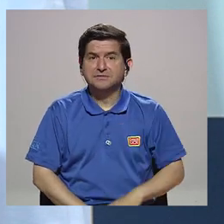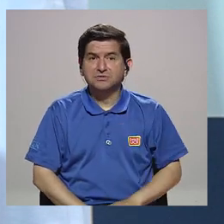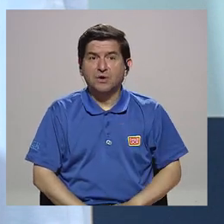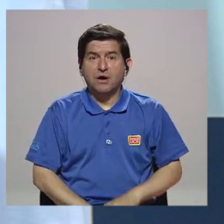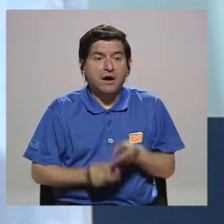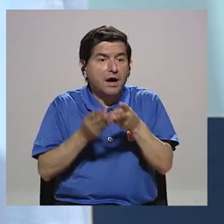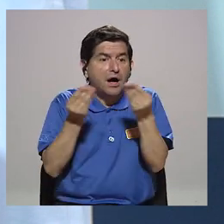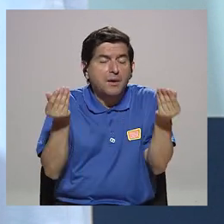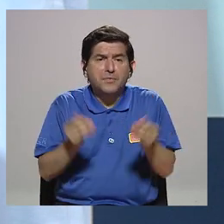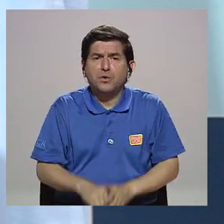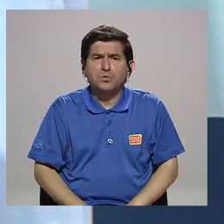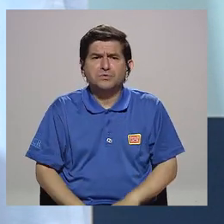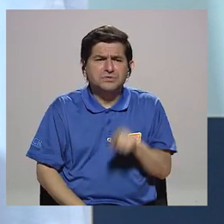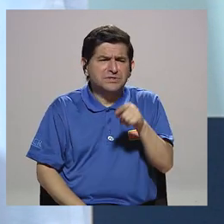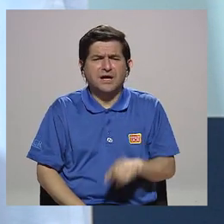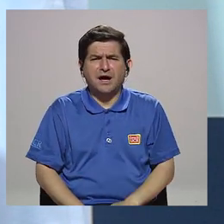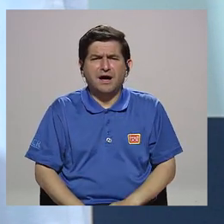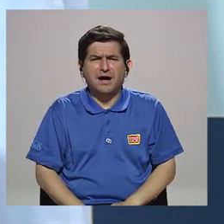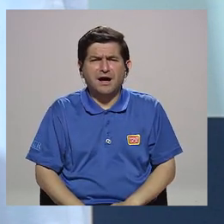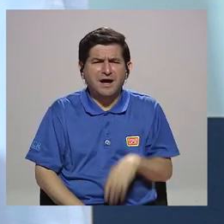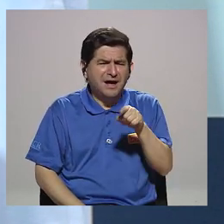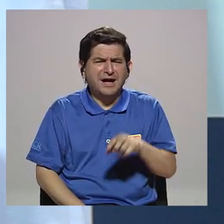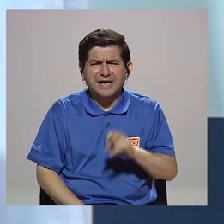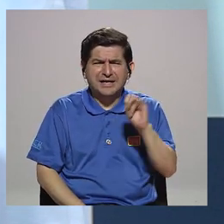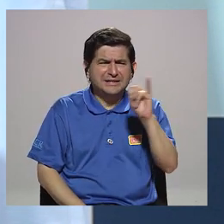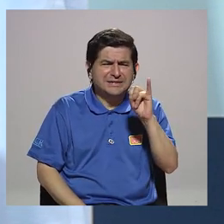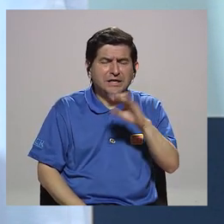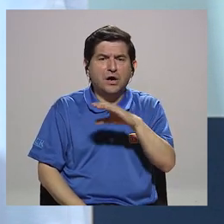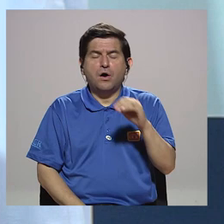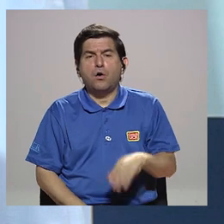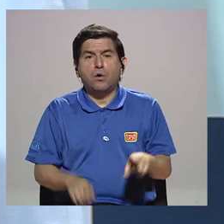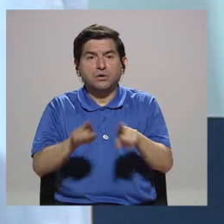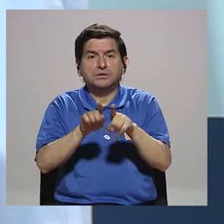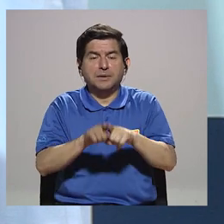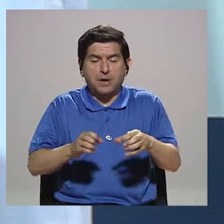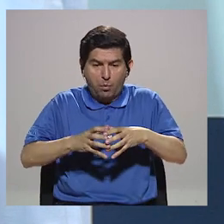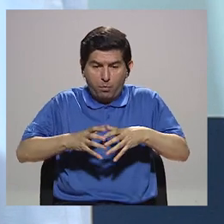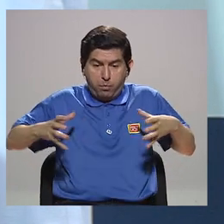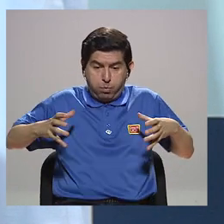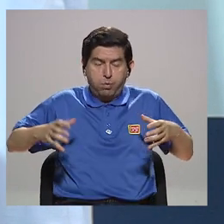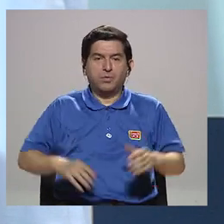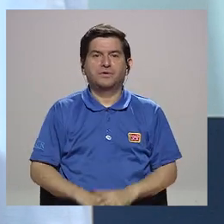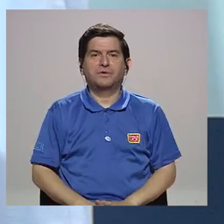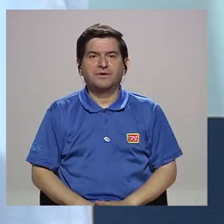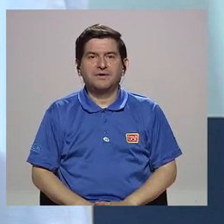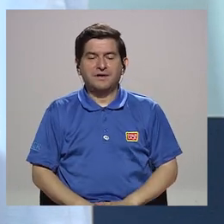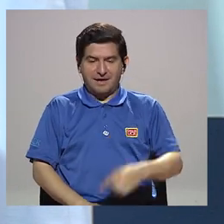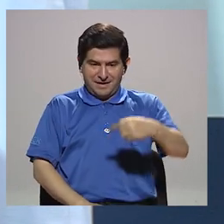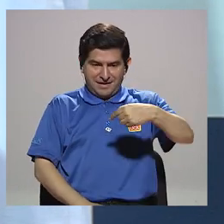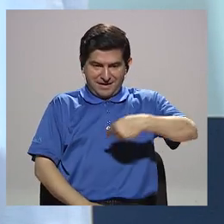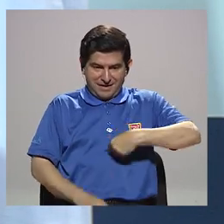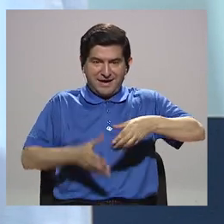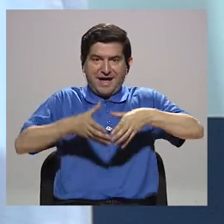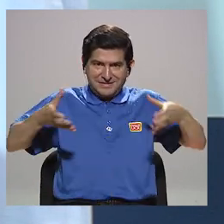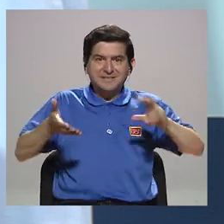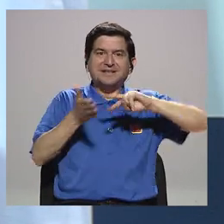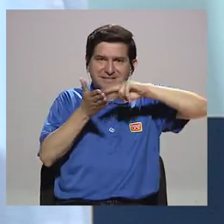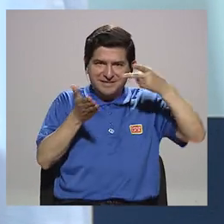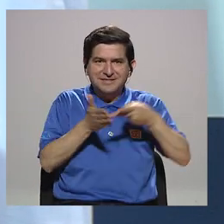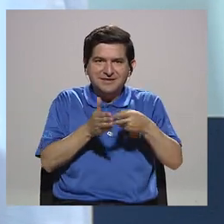va a provocar cualquier irritación y cualquier inflamación, porque realmente la gastritis